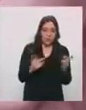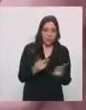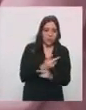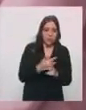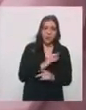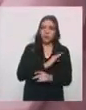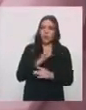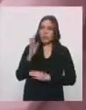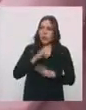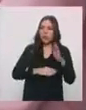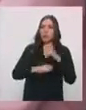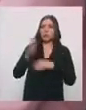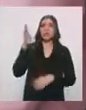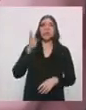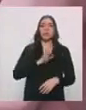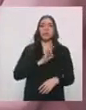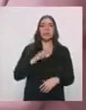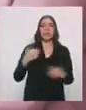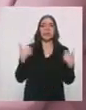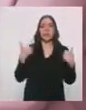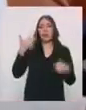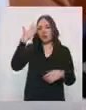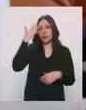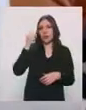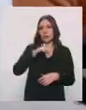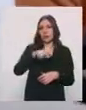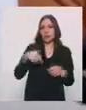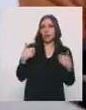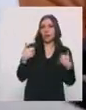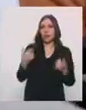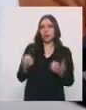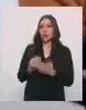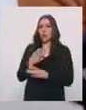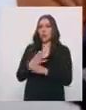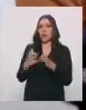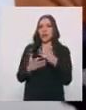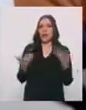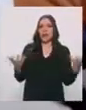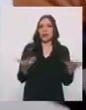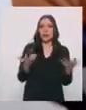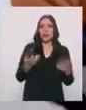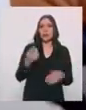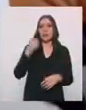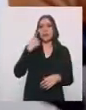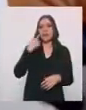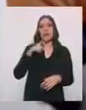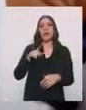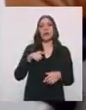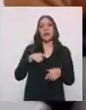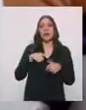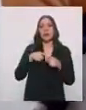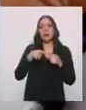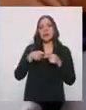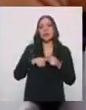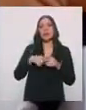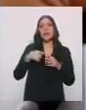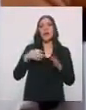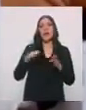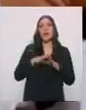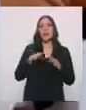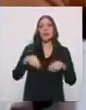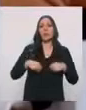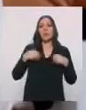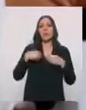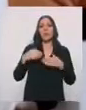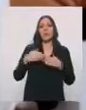apoyo, nuestras habilidades, la manera en la que entendemos y hacemos nuevos recursos para superar lo adverso y empezar un caminito. Entonces, si es un